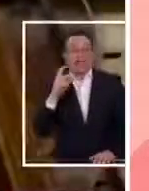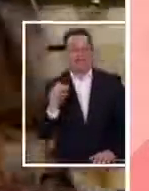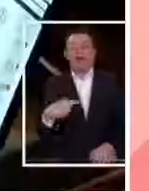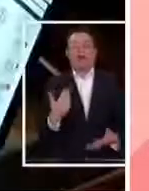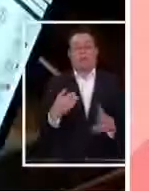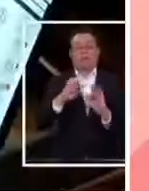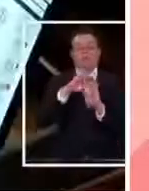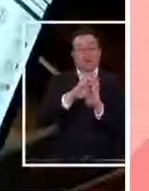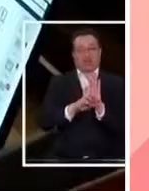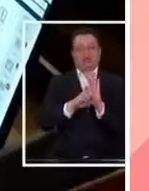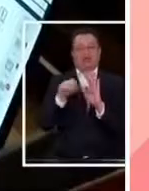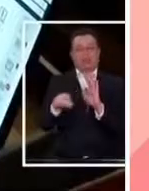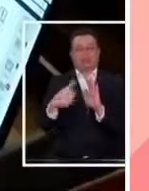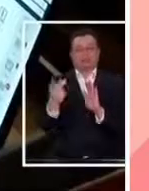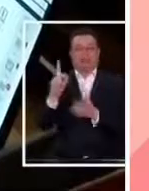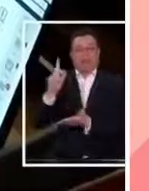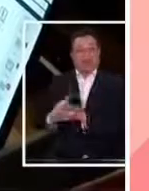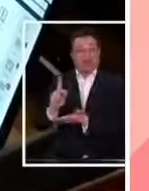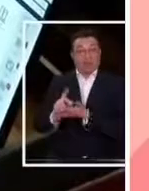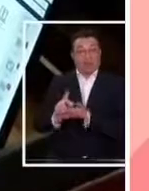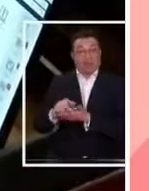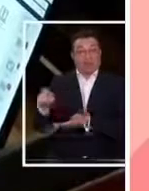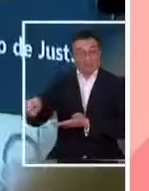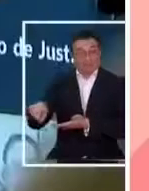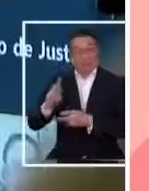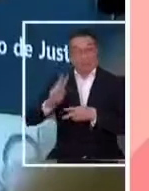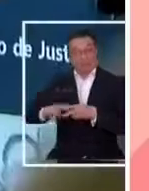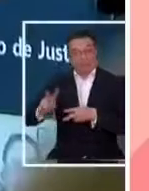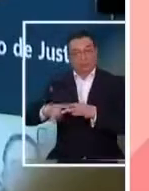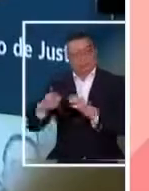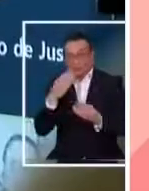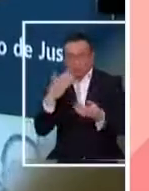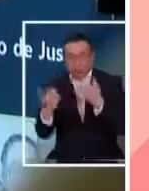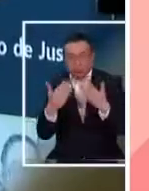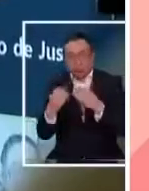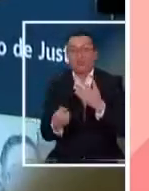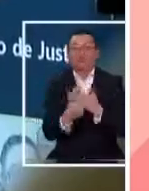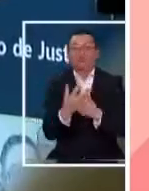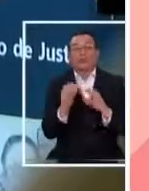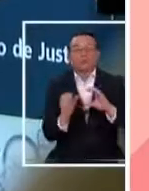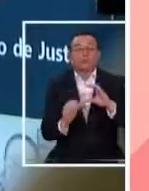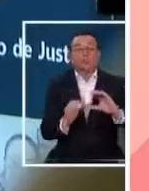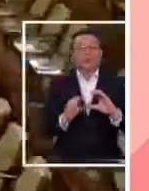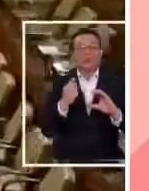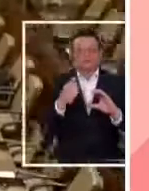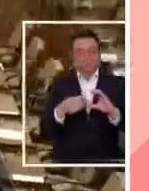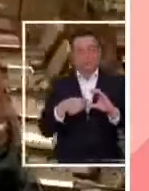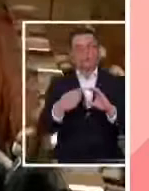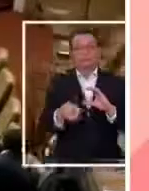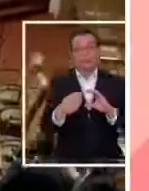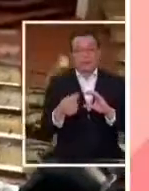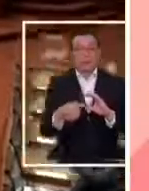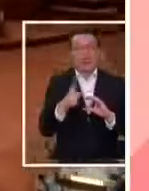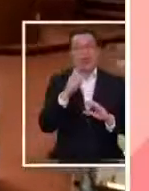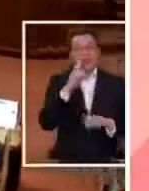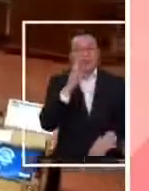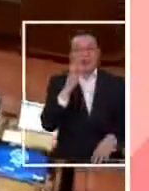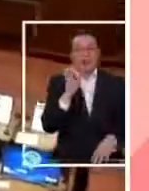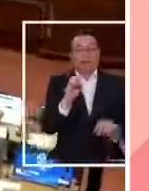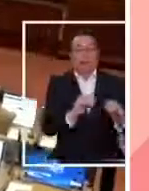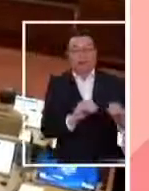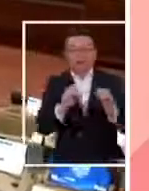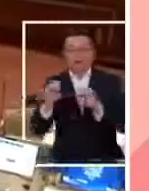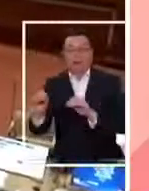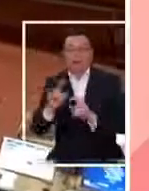3 meses, ¿cierto? 3 meses con el monto completo. Con este nuevo monto. Y en septiembre se paga la mitad del último mes, claro. Este